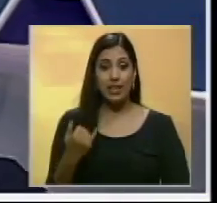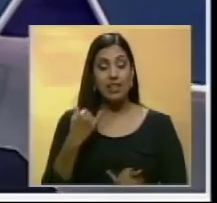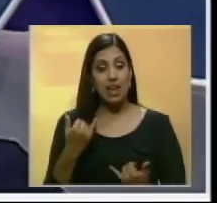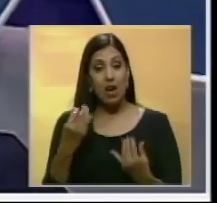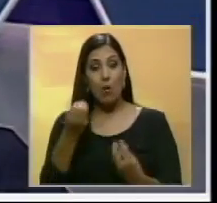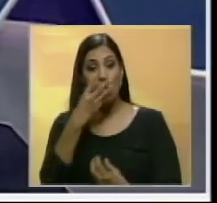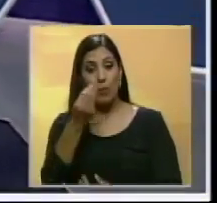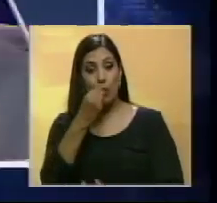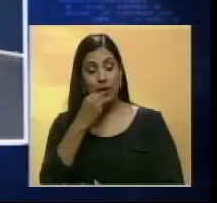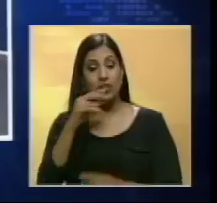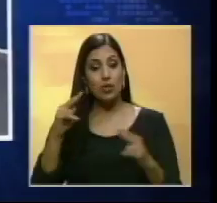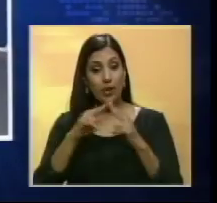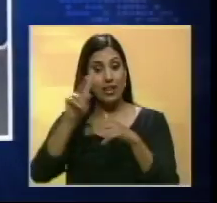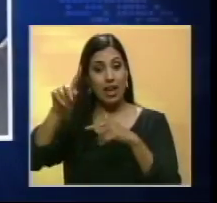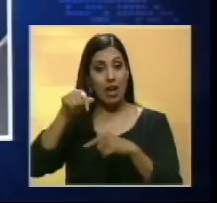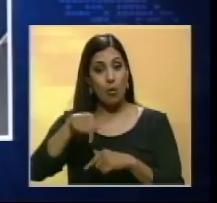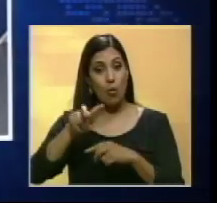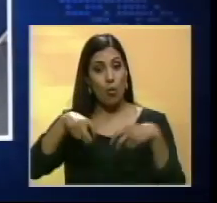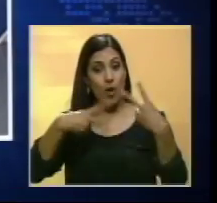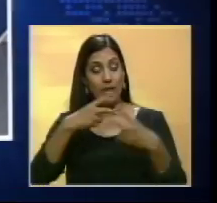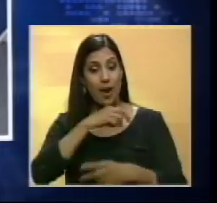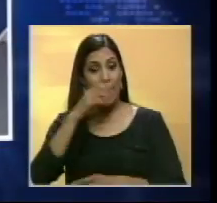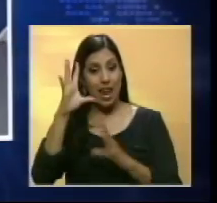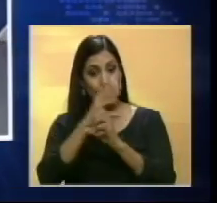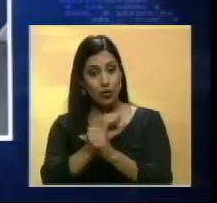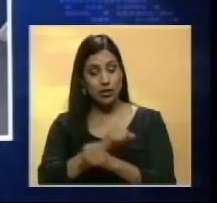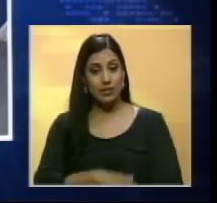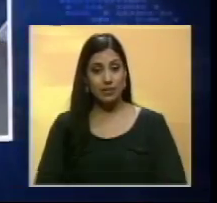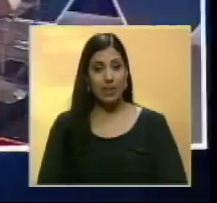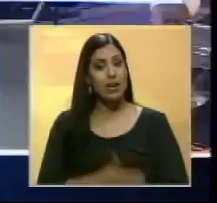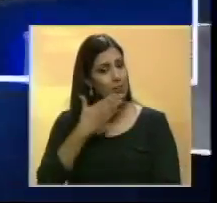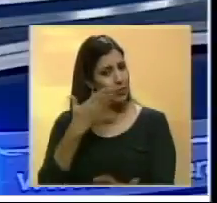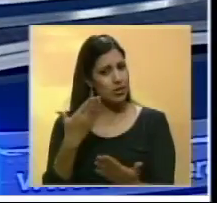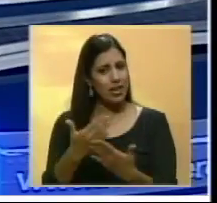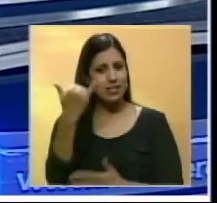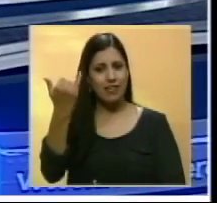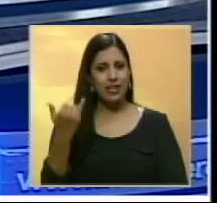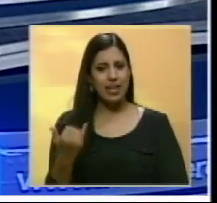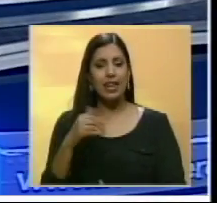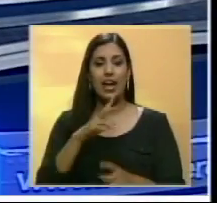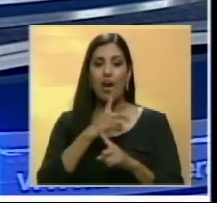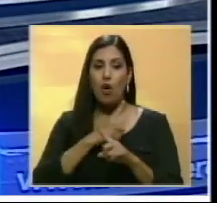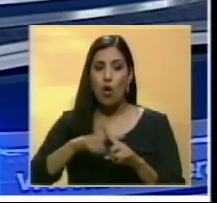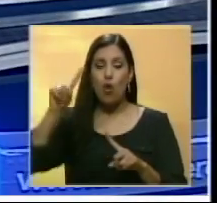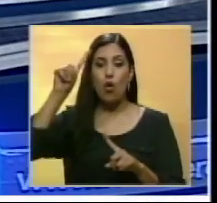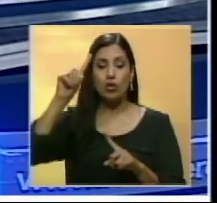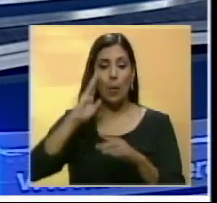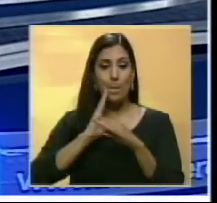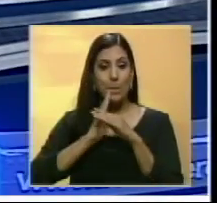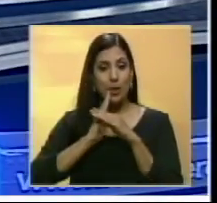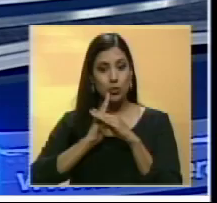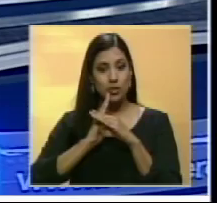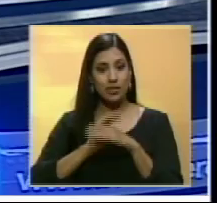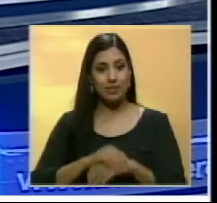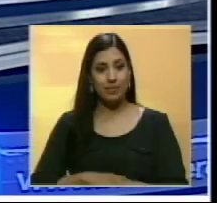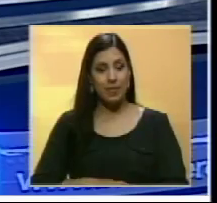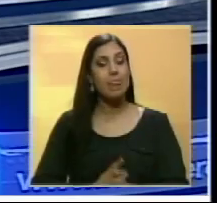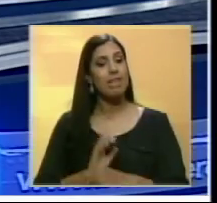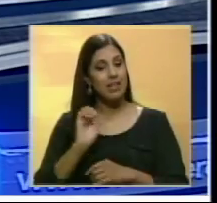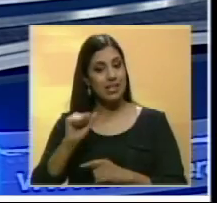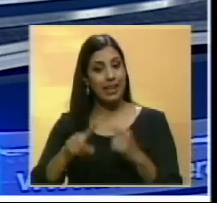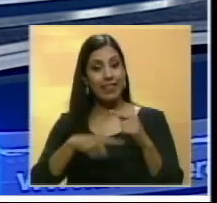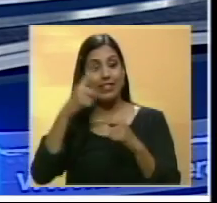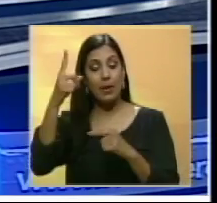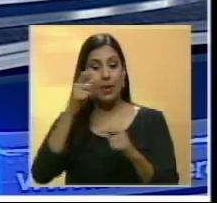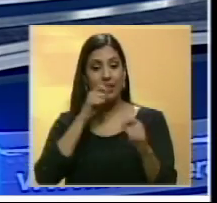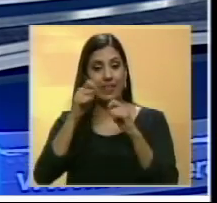que tengan buen provecho y nos vemos aquí en nuestra emisión estelar. Muchísimas gracias, Federica. Vamos entonces a la pausa. Así es, al